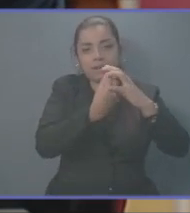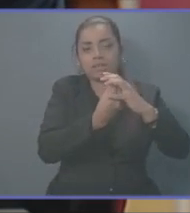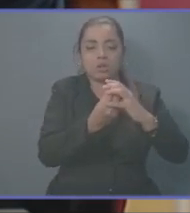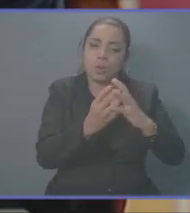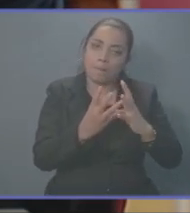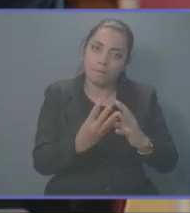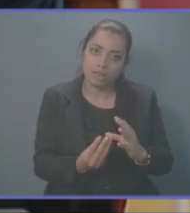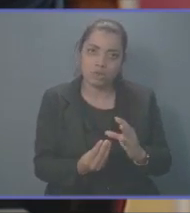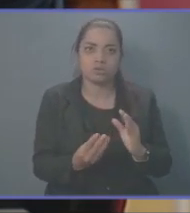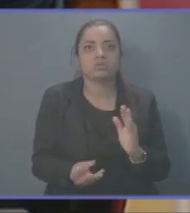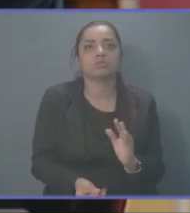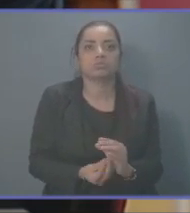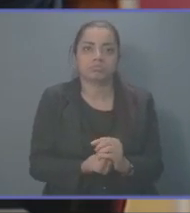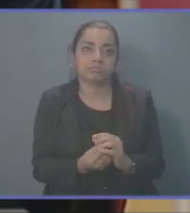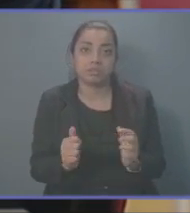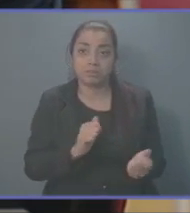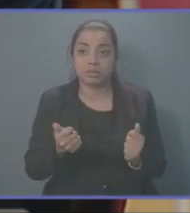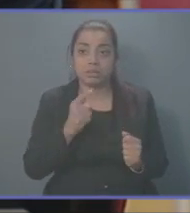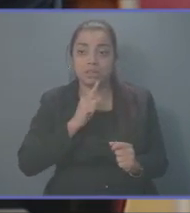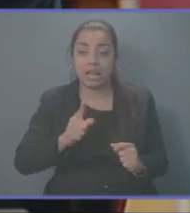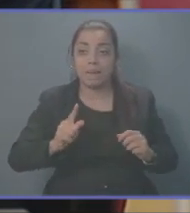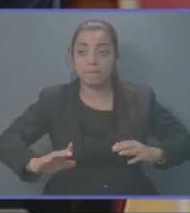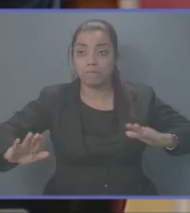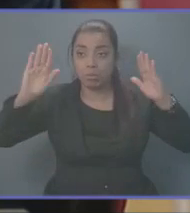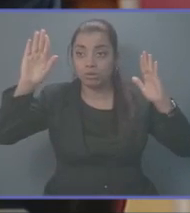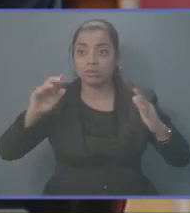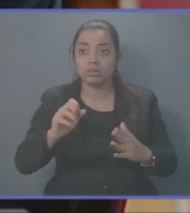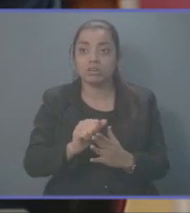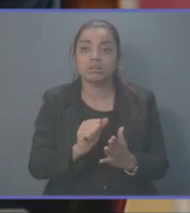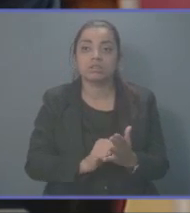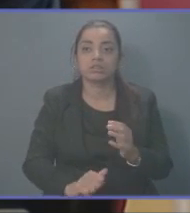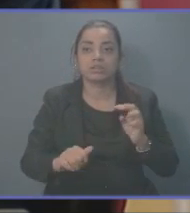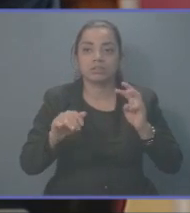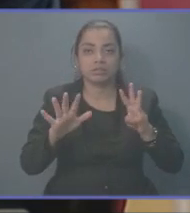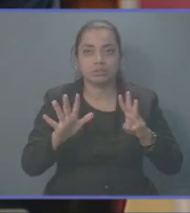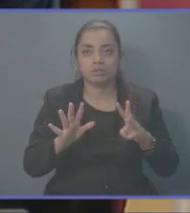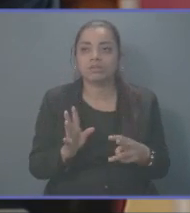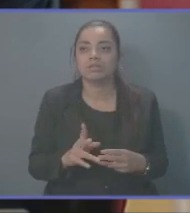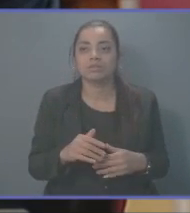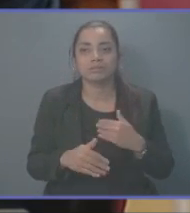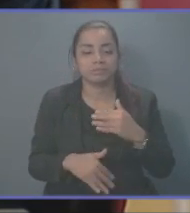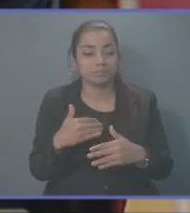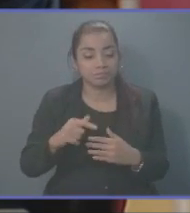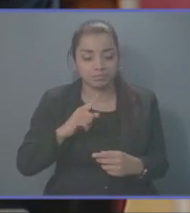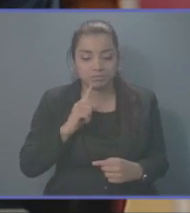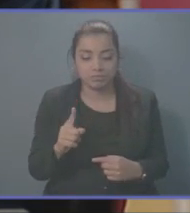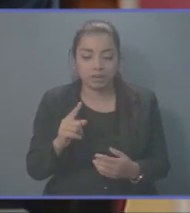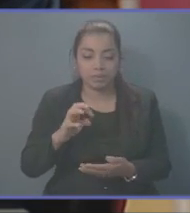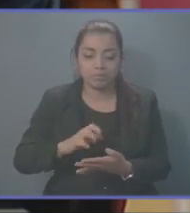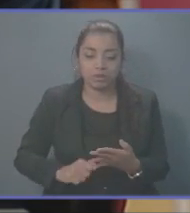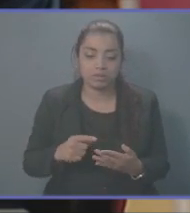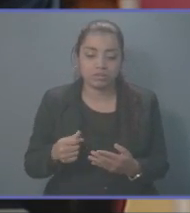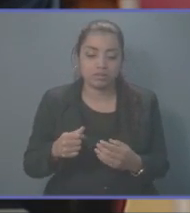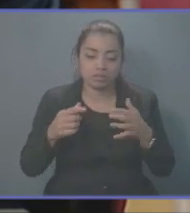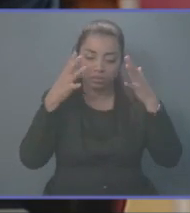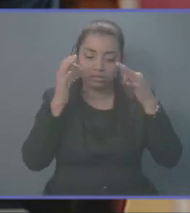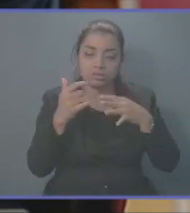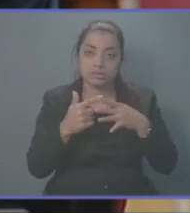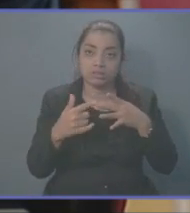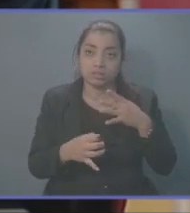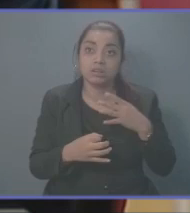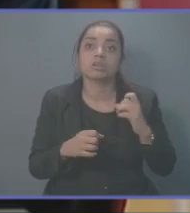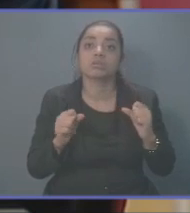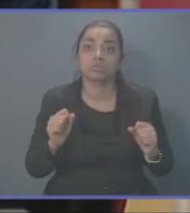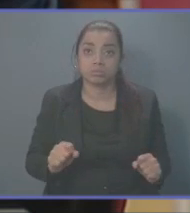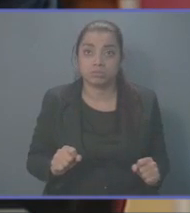no importación de la multa respectiva. Artículo 8. El pago de las obligaciones tributarias comprendidas en el presente decreto podrá hacerse por